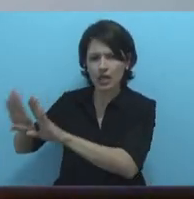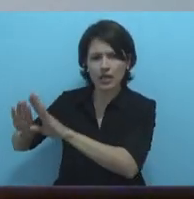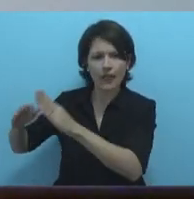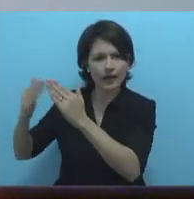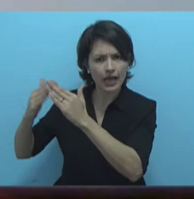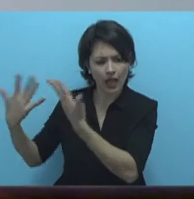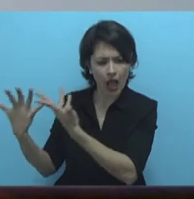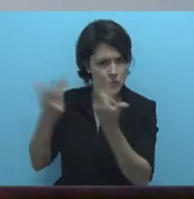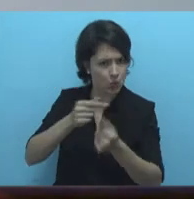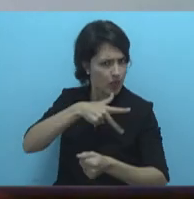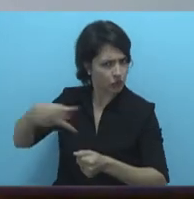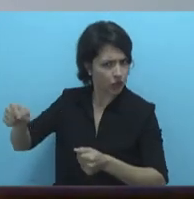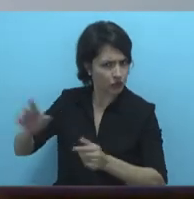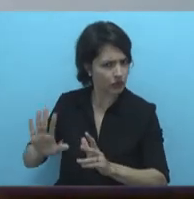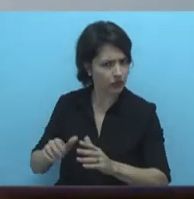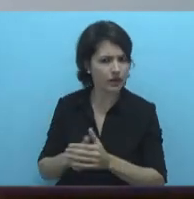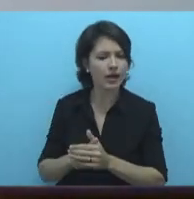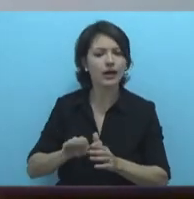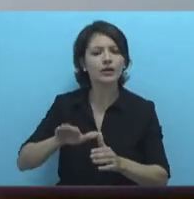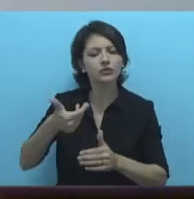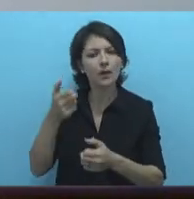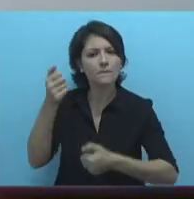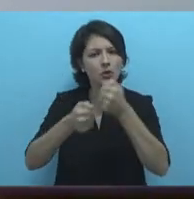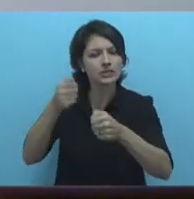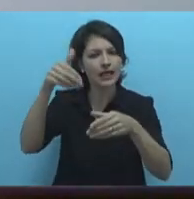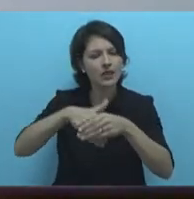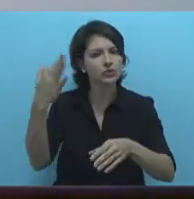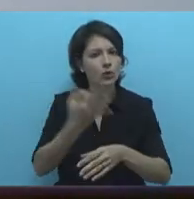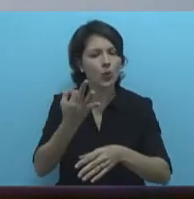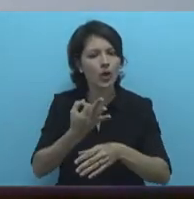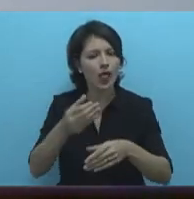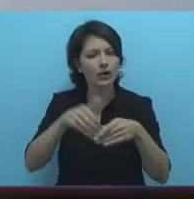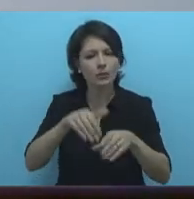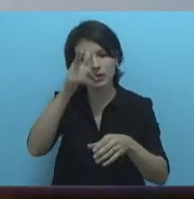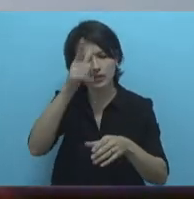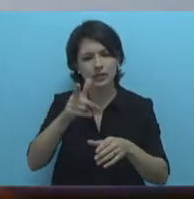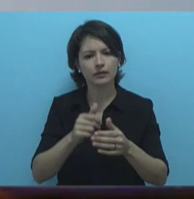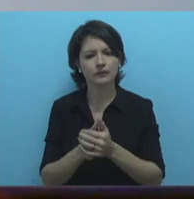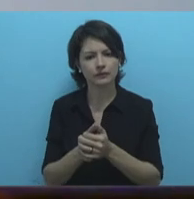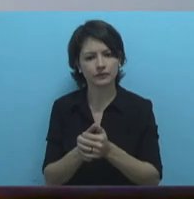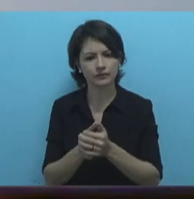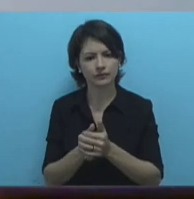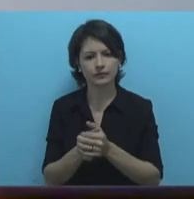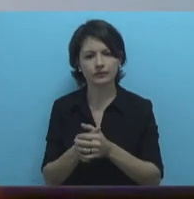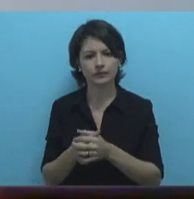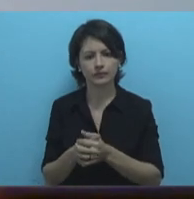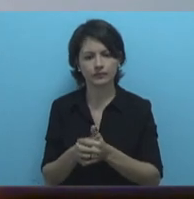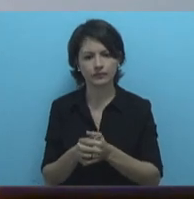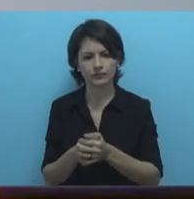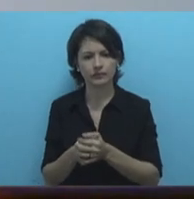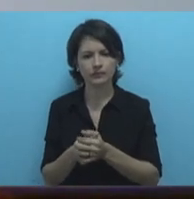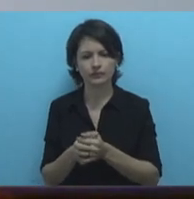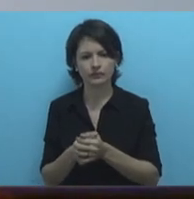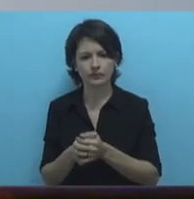trata claramente de violencia institucional que le viene y que termine en un delito por parte de las fuerzas del